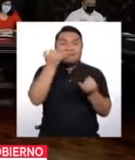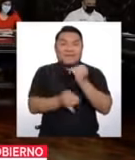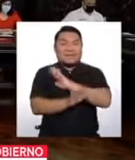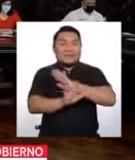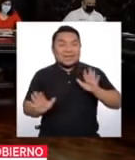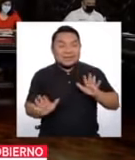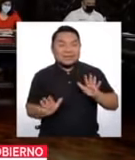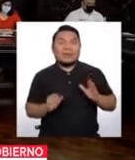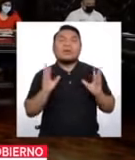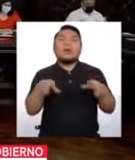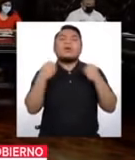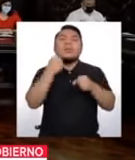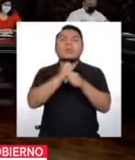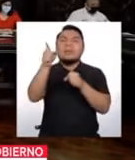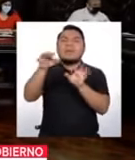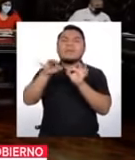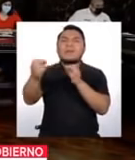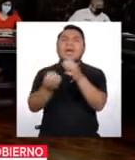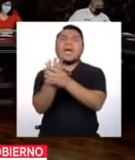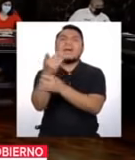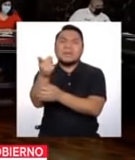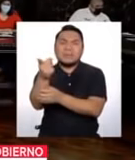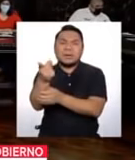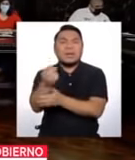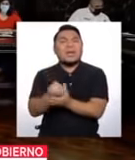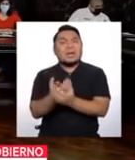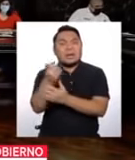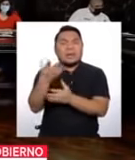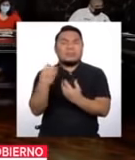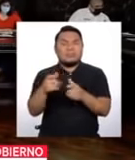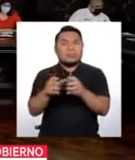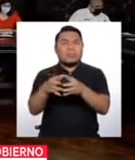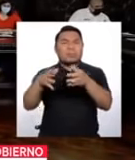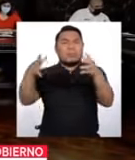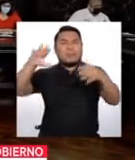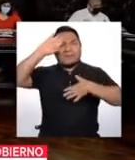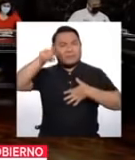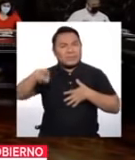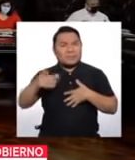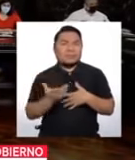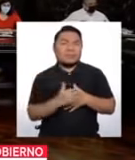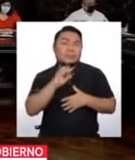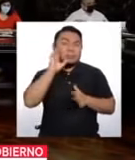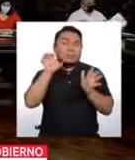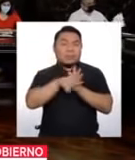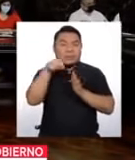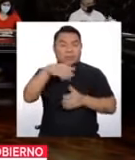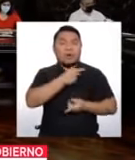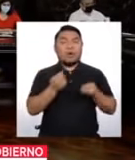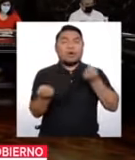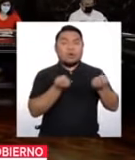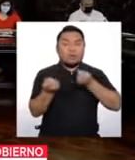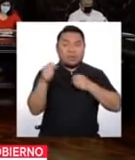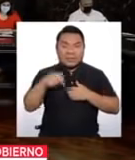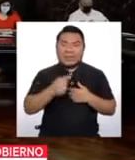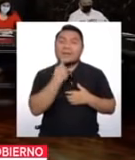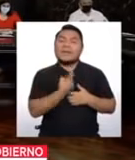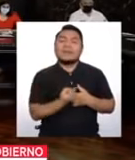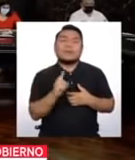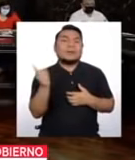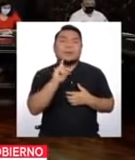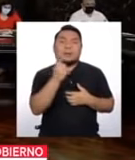en regiones como Arequipa, donde el número de contagiados va en aumento? Aquí, el gobierno regional refiere que no